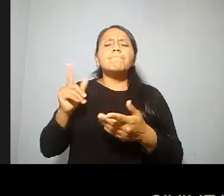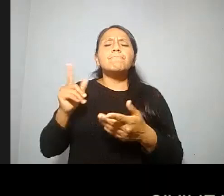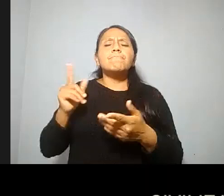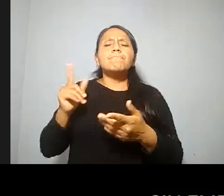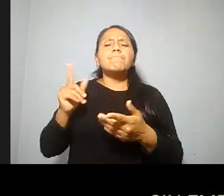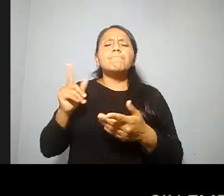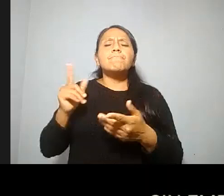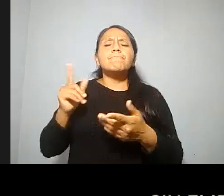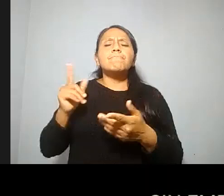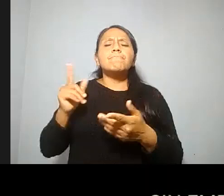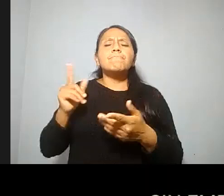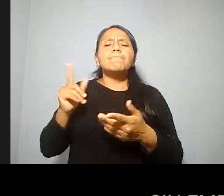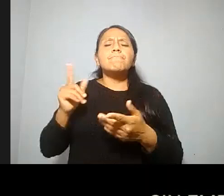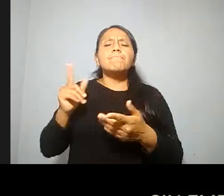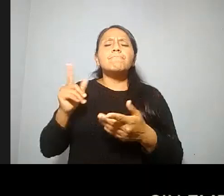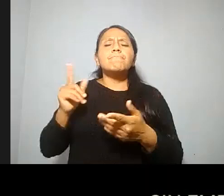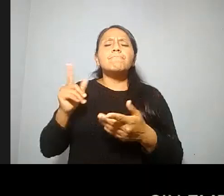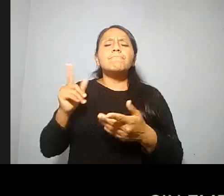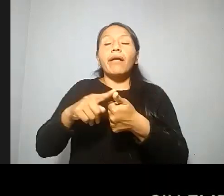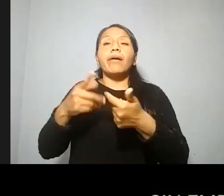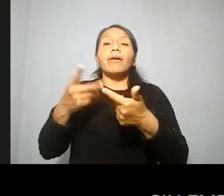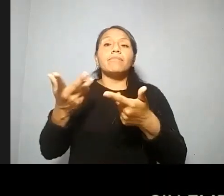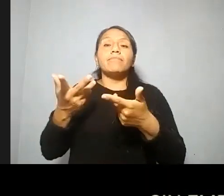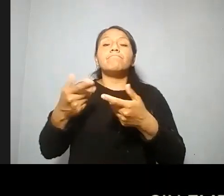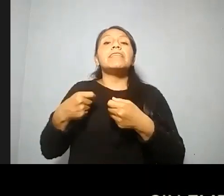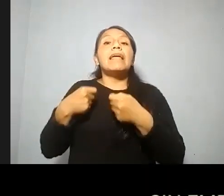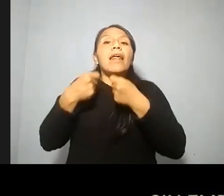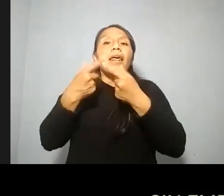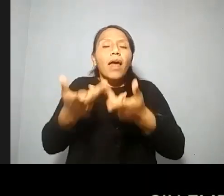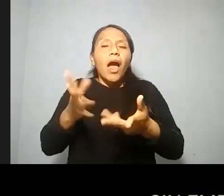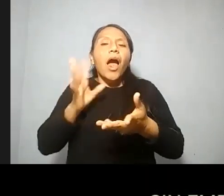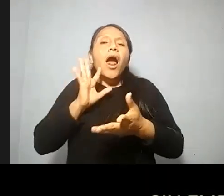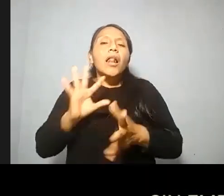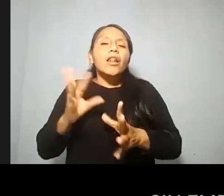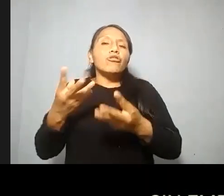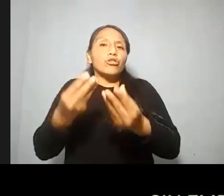una guerra, se les otorga algún tipo de ayuda.